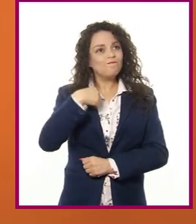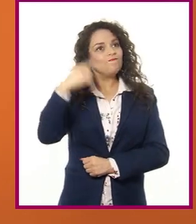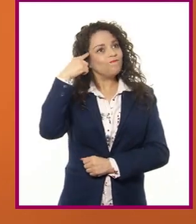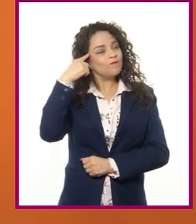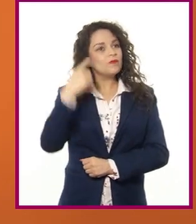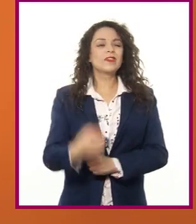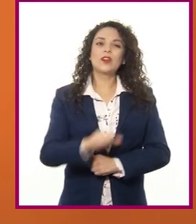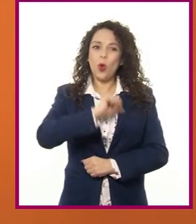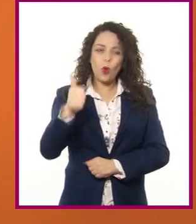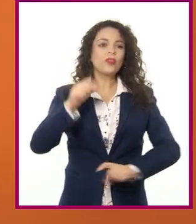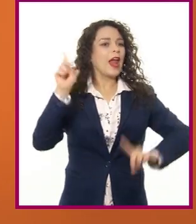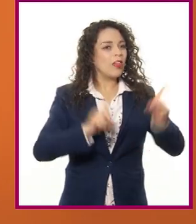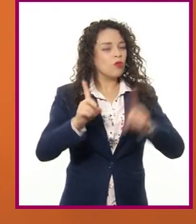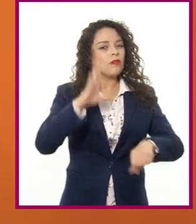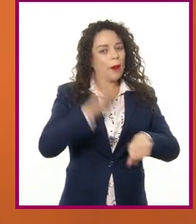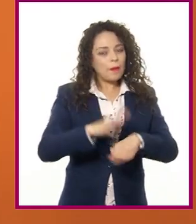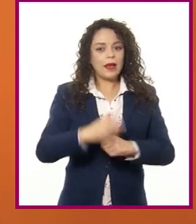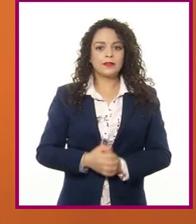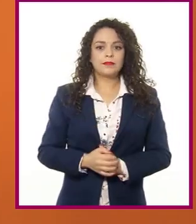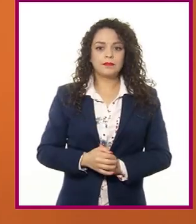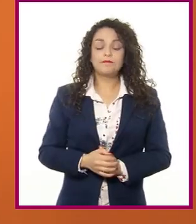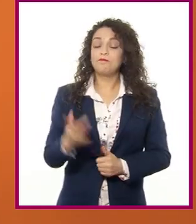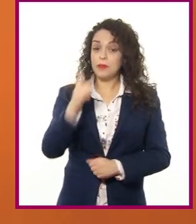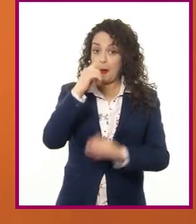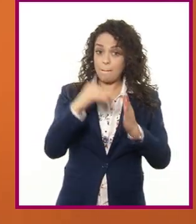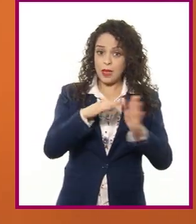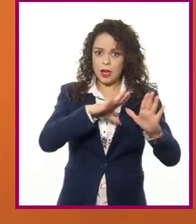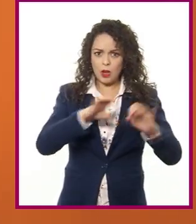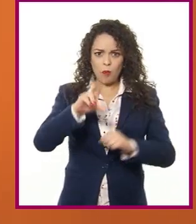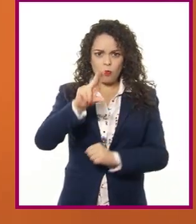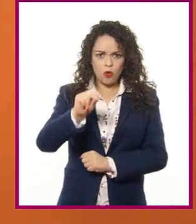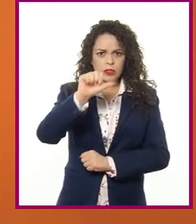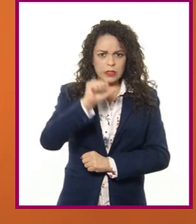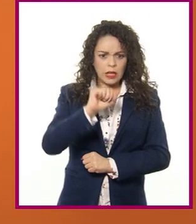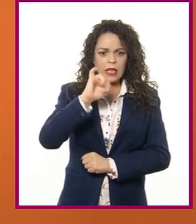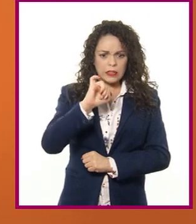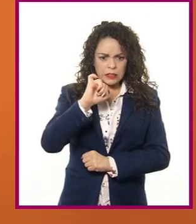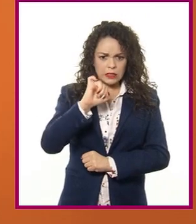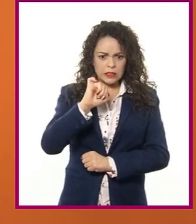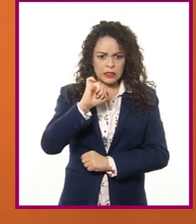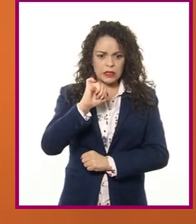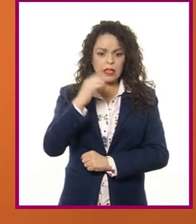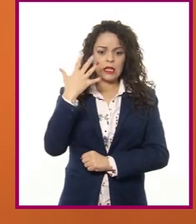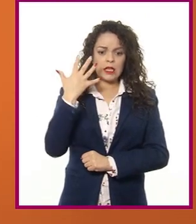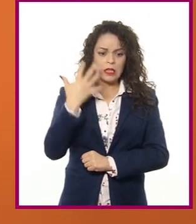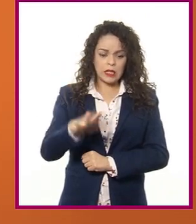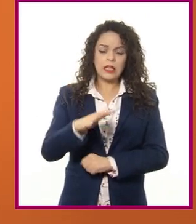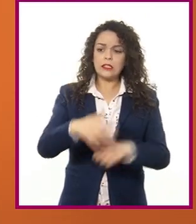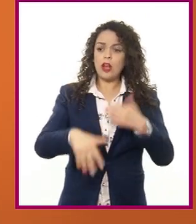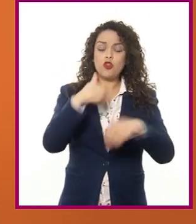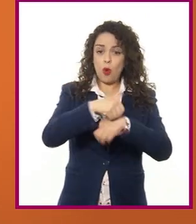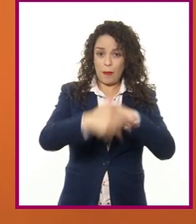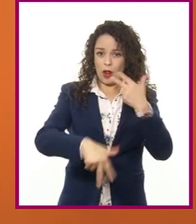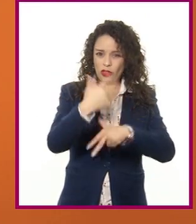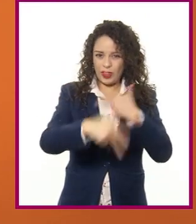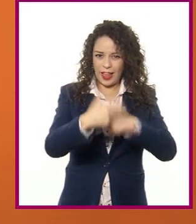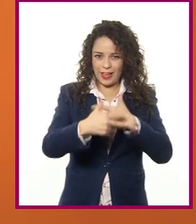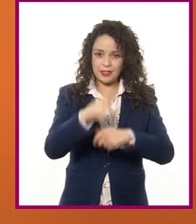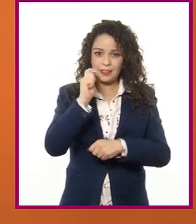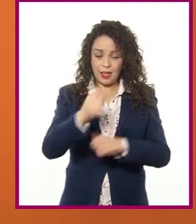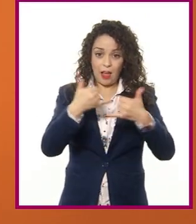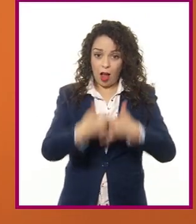nueva duda. Si en 1986 se jugó la 13ª Copa, ¿en qué